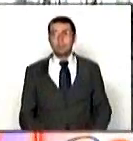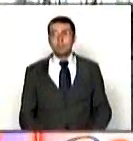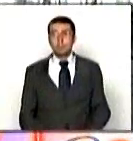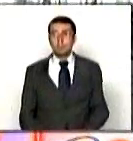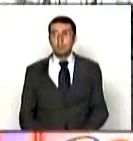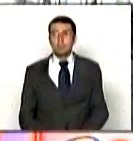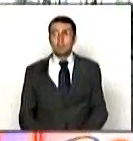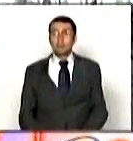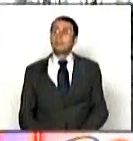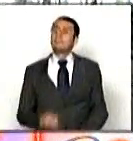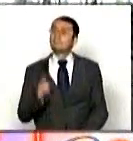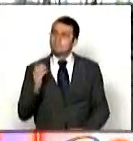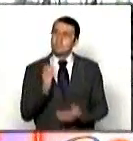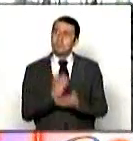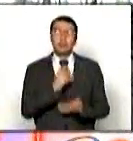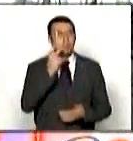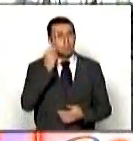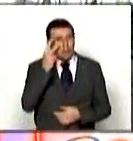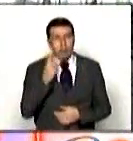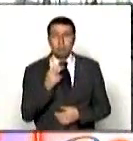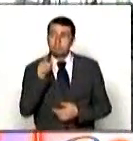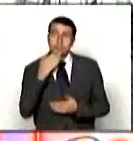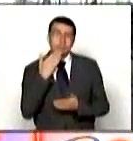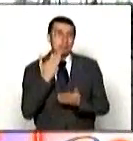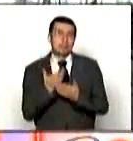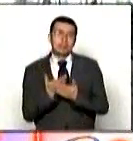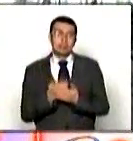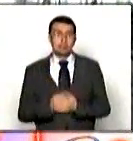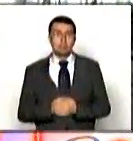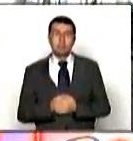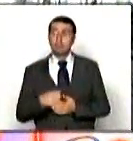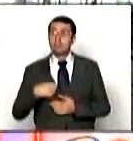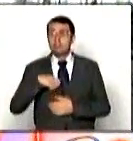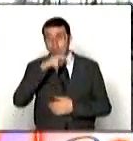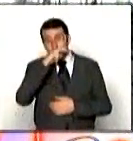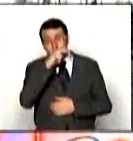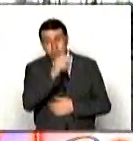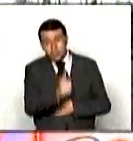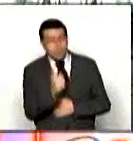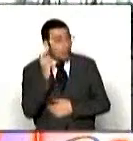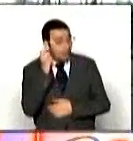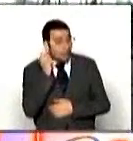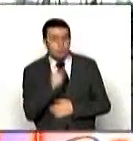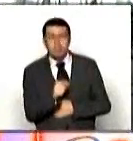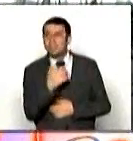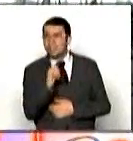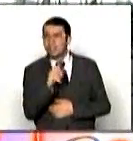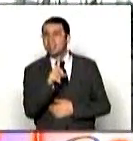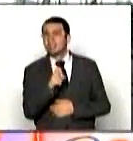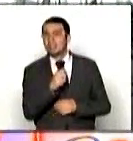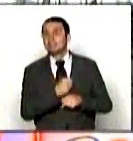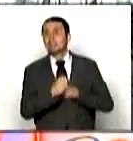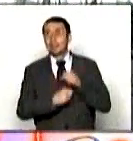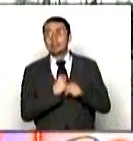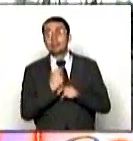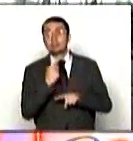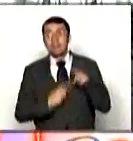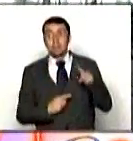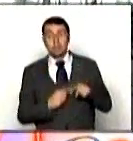desde Pereira, y le agradezco mucho porque, vea, yo tengo una niña que ya tiene 6 años y medio, y desde que cumplió el añito